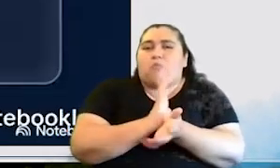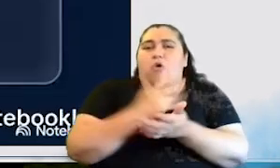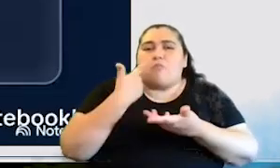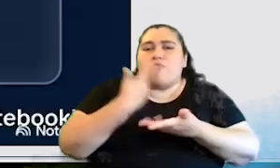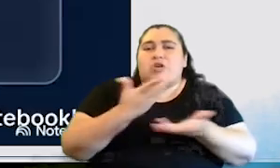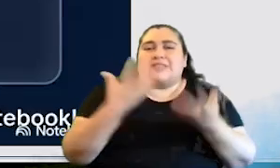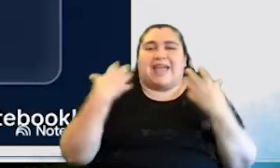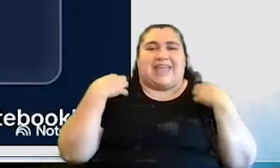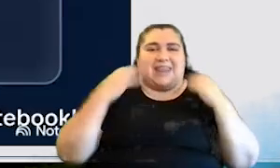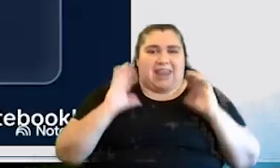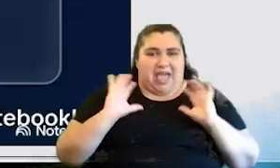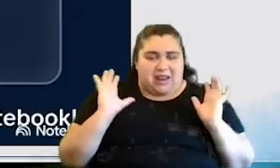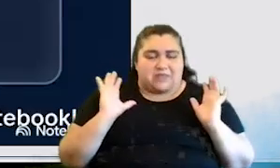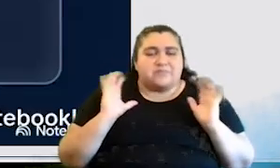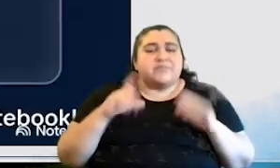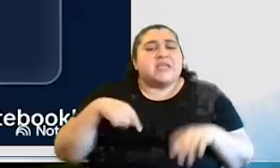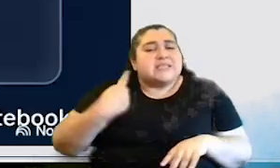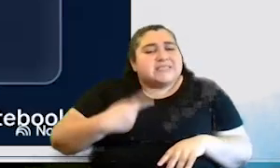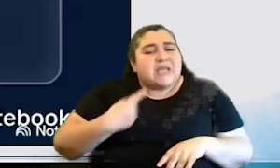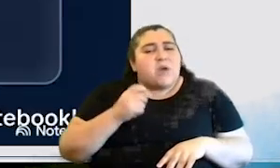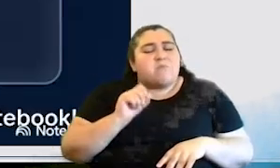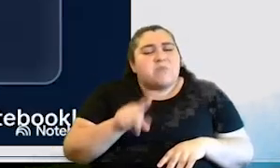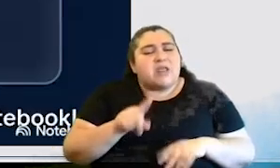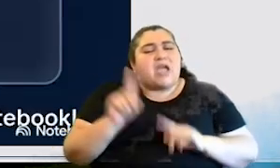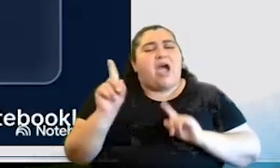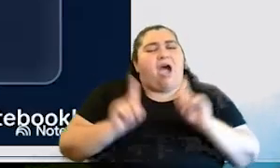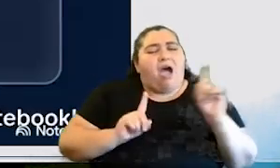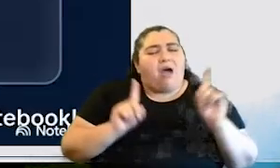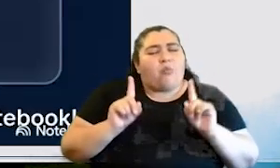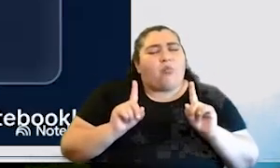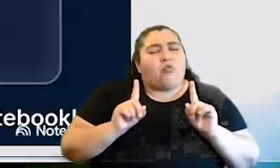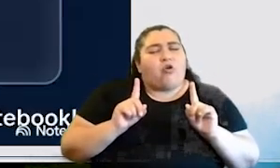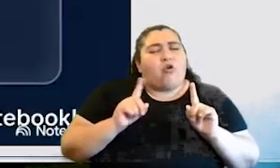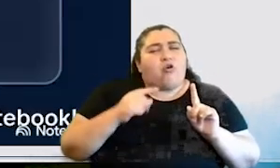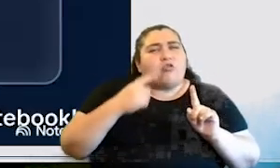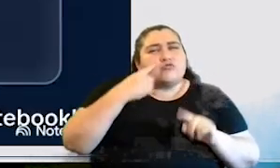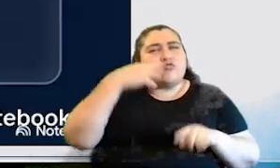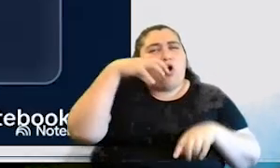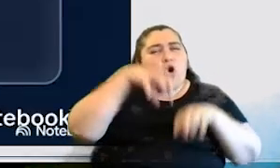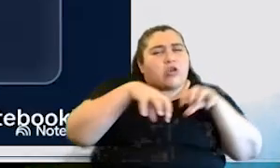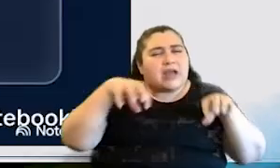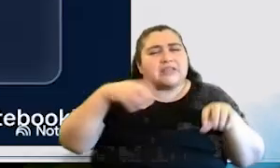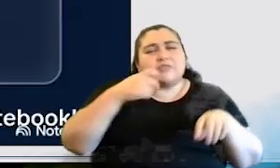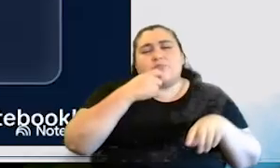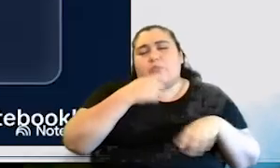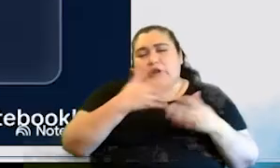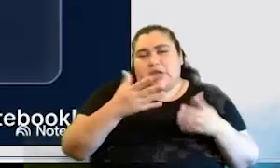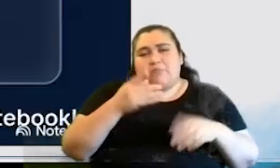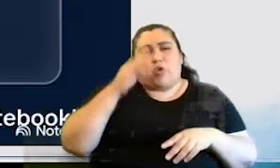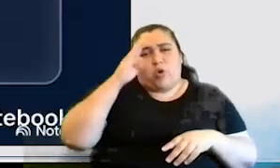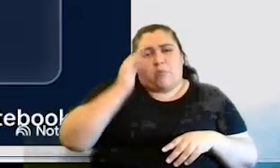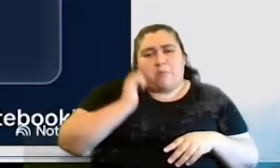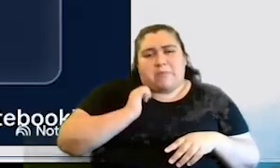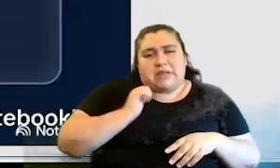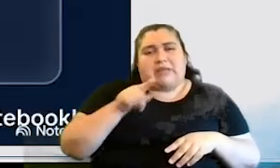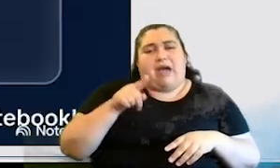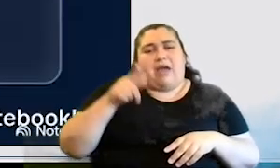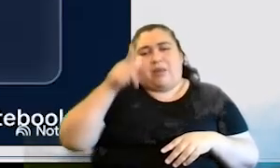CIRADIG nosotros a veces lo damos en algunos organismos como pueden ser las Fuerzas Armadas.